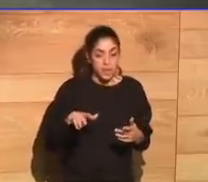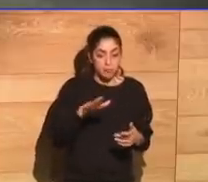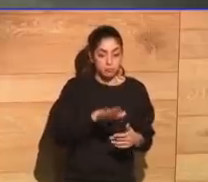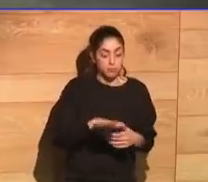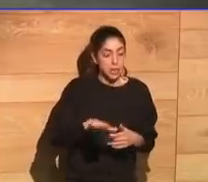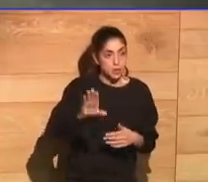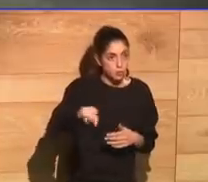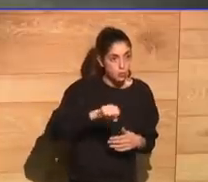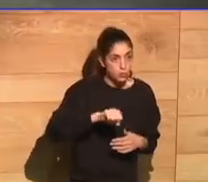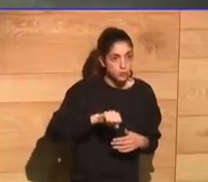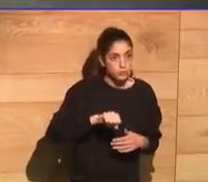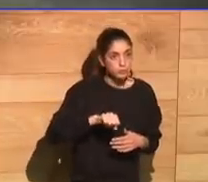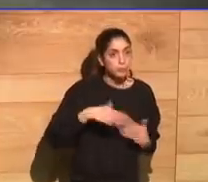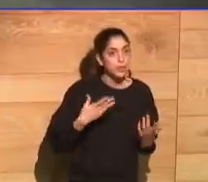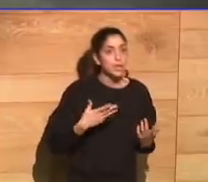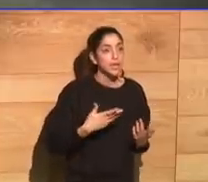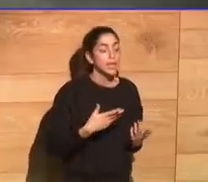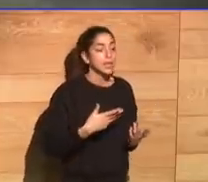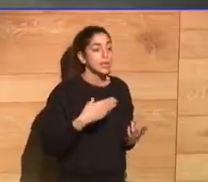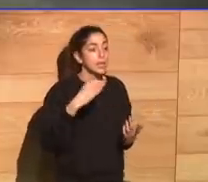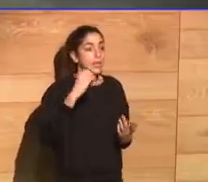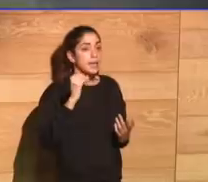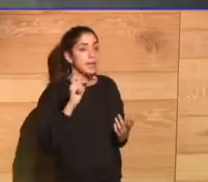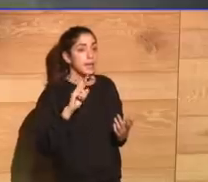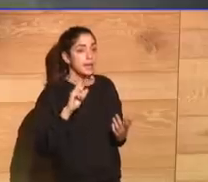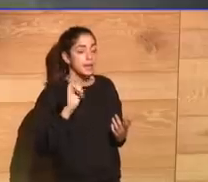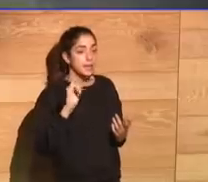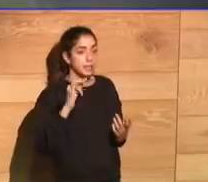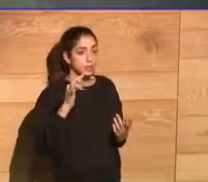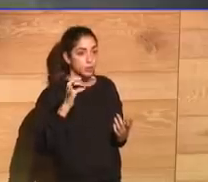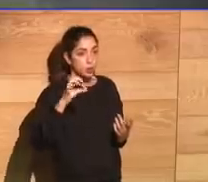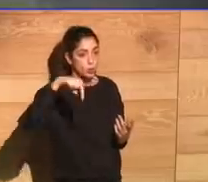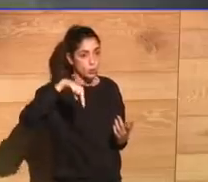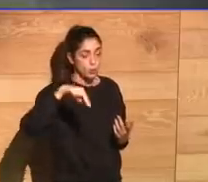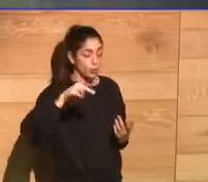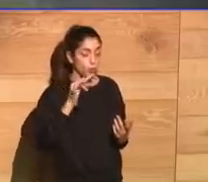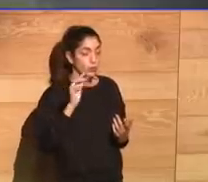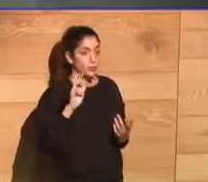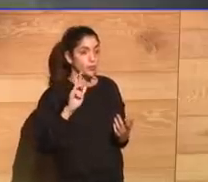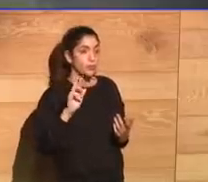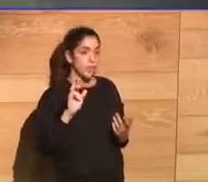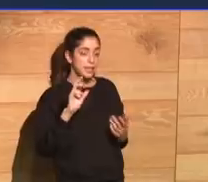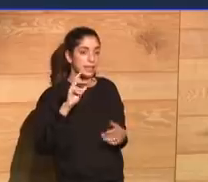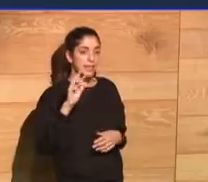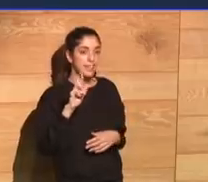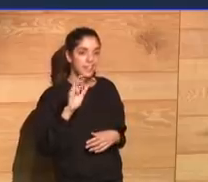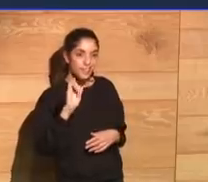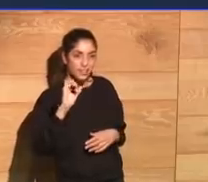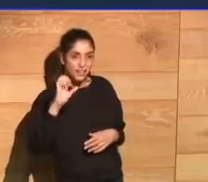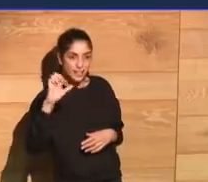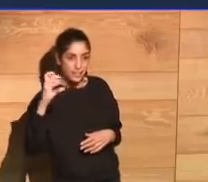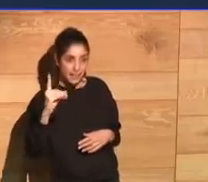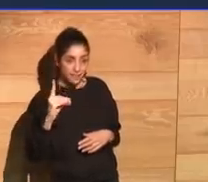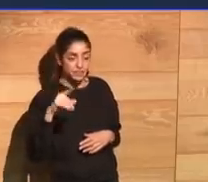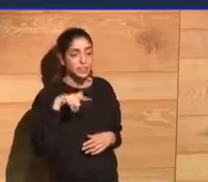Piensa por un segundo, es mucho más creíble Christopher Reeve como Superman que Clint Eastwood. Que había un carrera, claro. Sí, está claro. Sí, sí. Porque vienen con el vienen